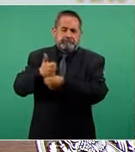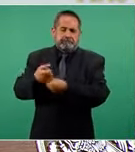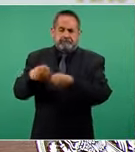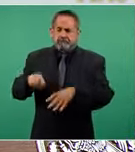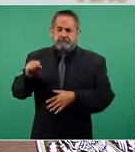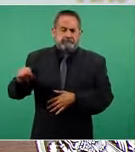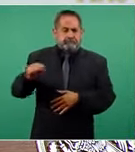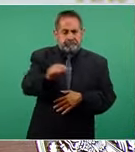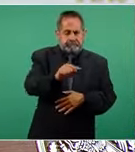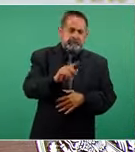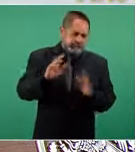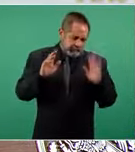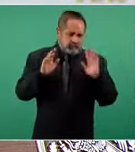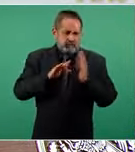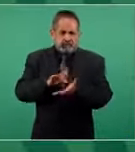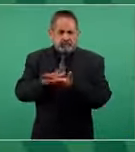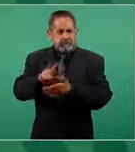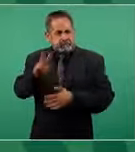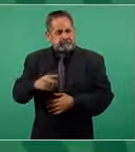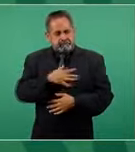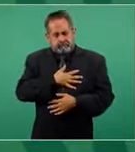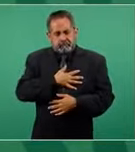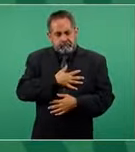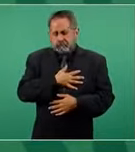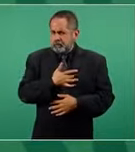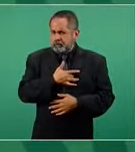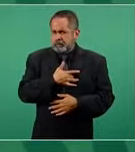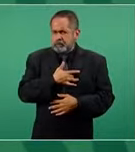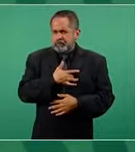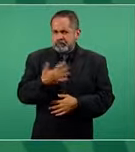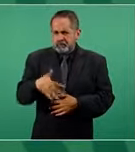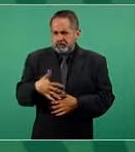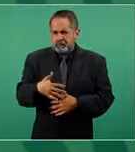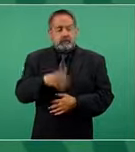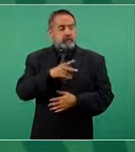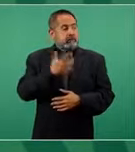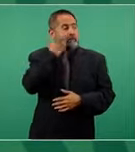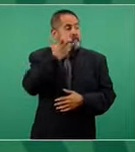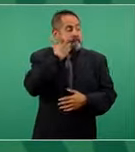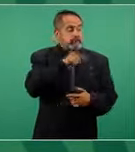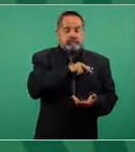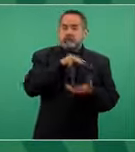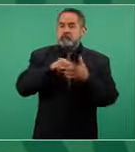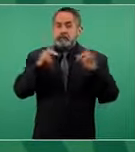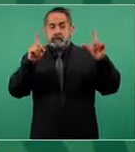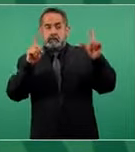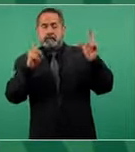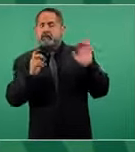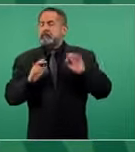los familiares de las víctimas, me duele mucho, pero esto no es de irse a tomar fotos.